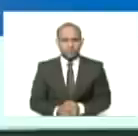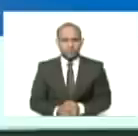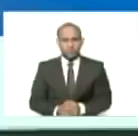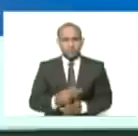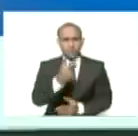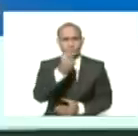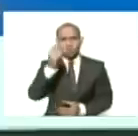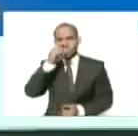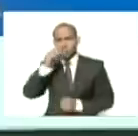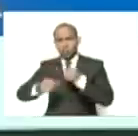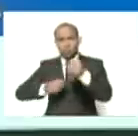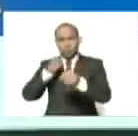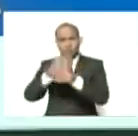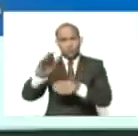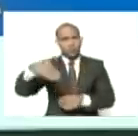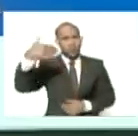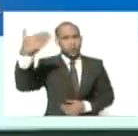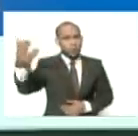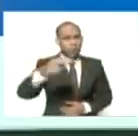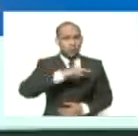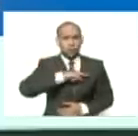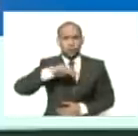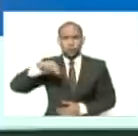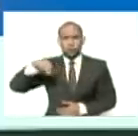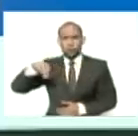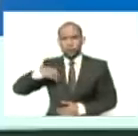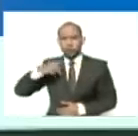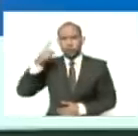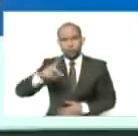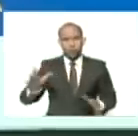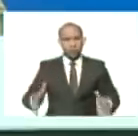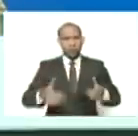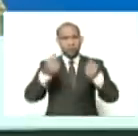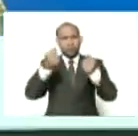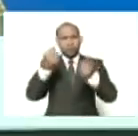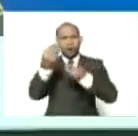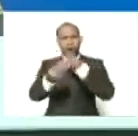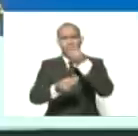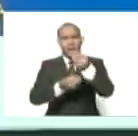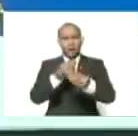200 años después, nosotros tenemos que lograr lo que logró Bolívar.